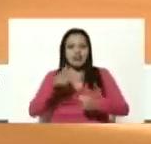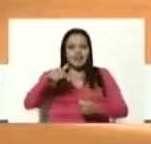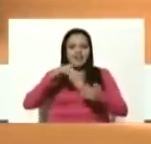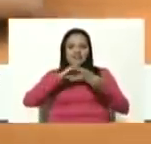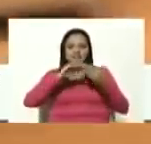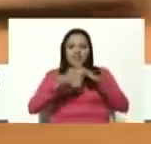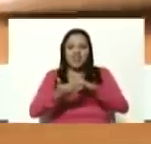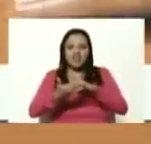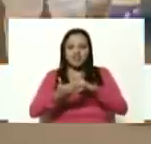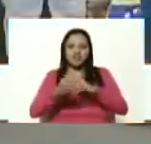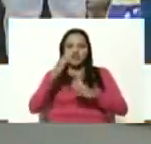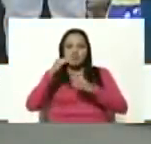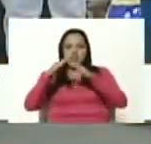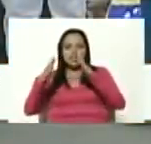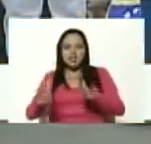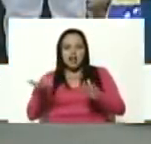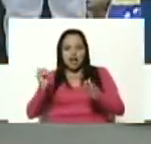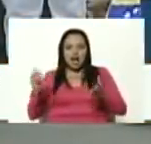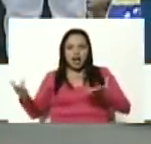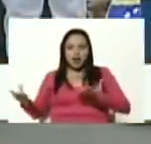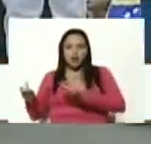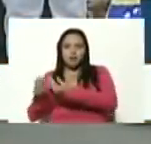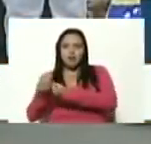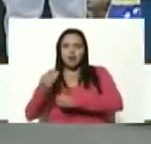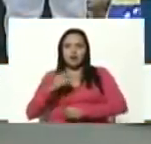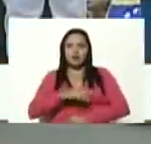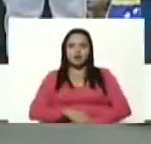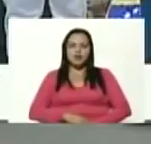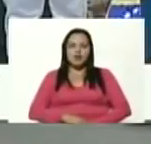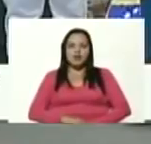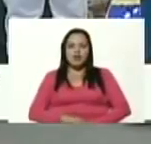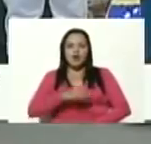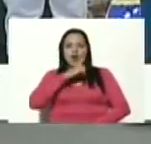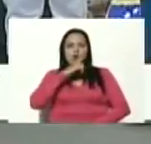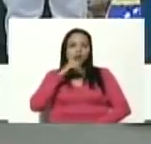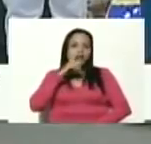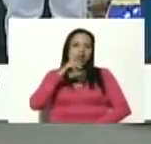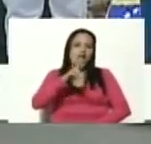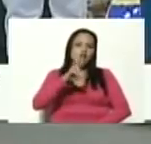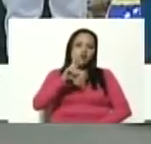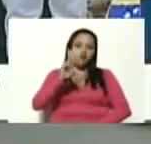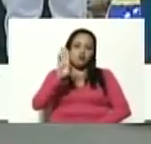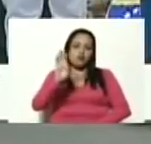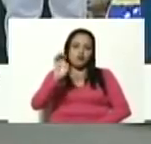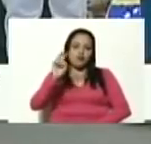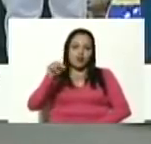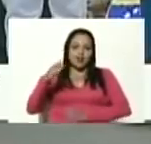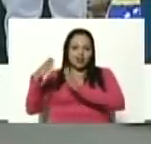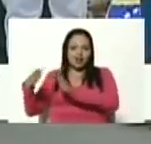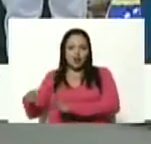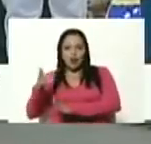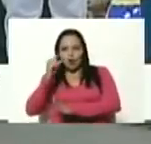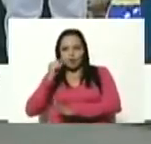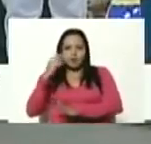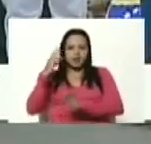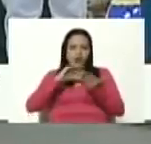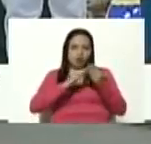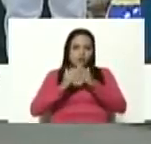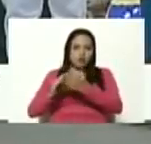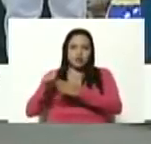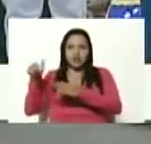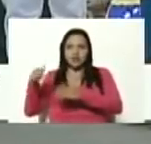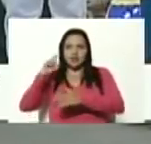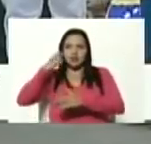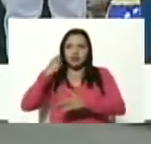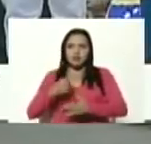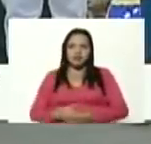Techo. Me acompaña también Rubén de esta comunidad, seguro que usted lo recuerda. Estamos